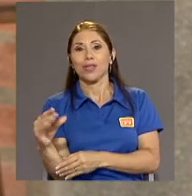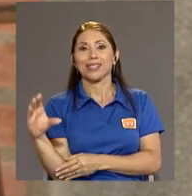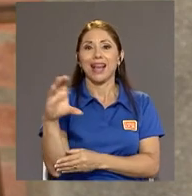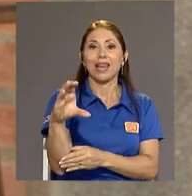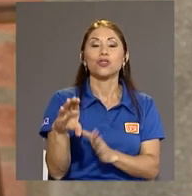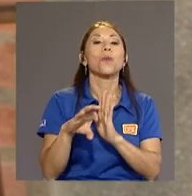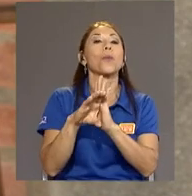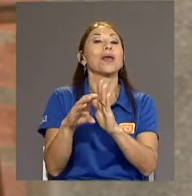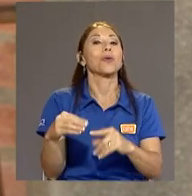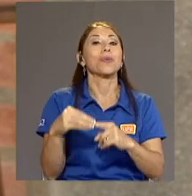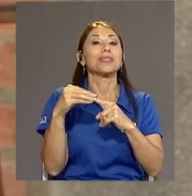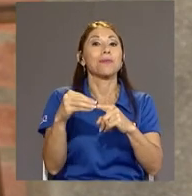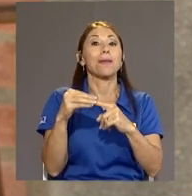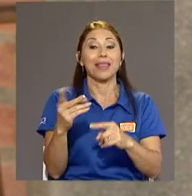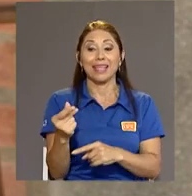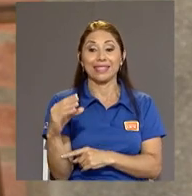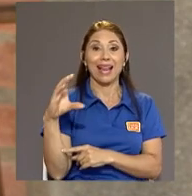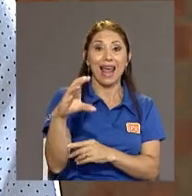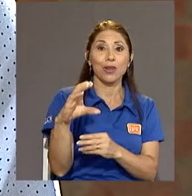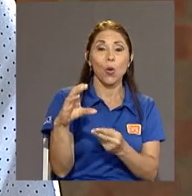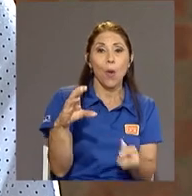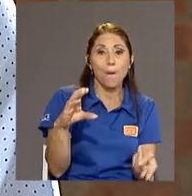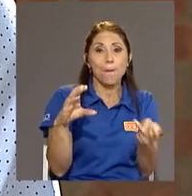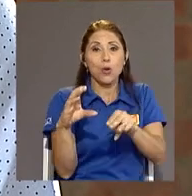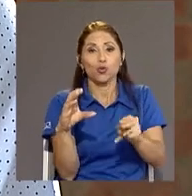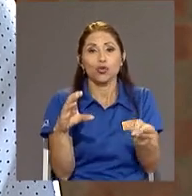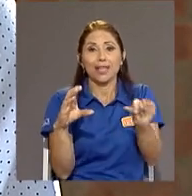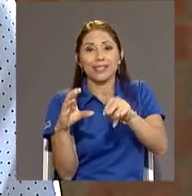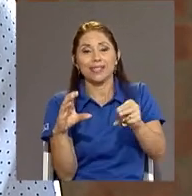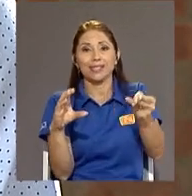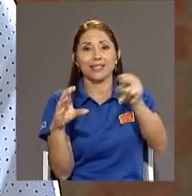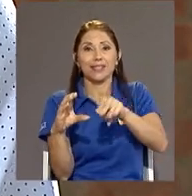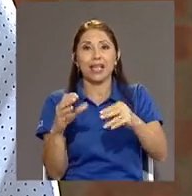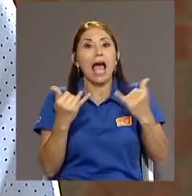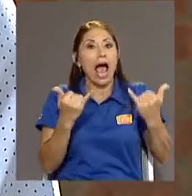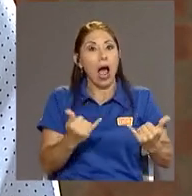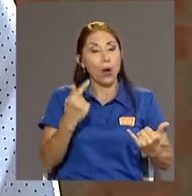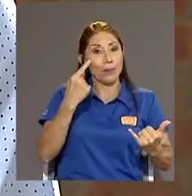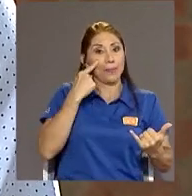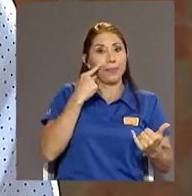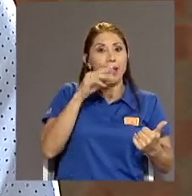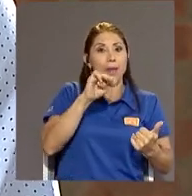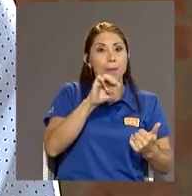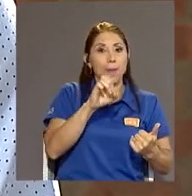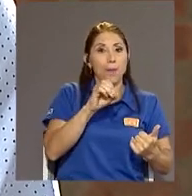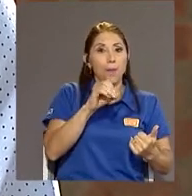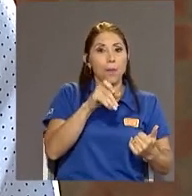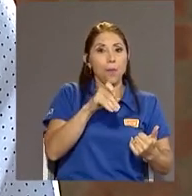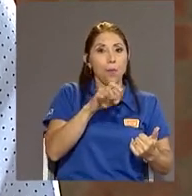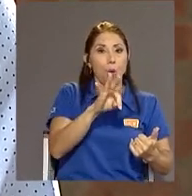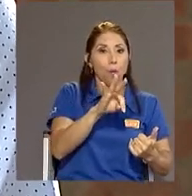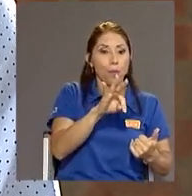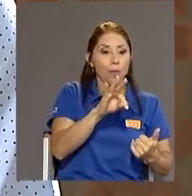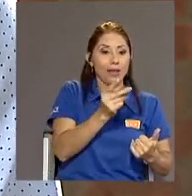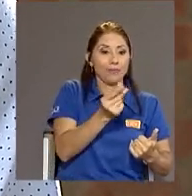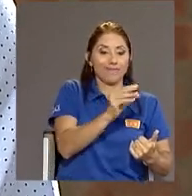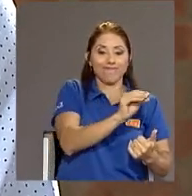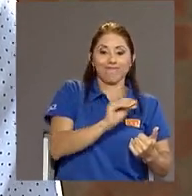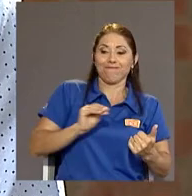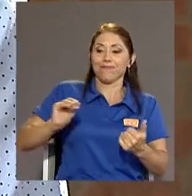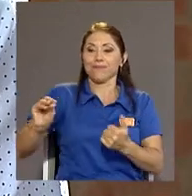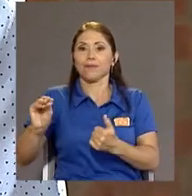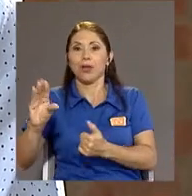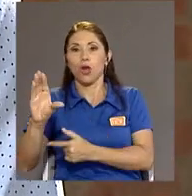por ejemplo, al valorar cuál ha sido el nivel de transferencias del MOP al CONAVI para proyectos